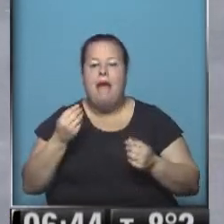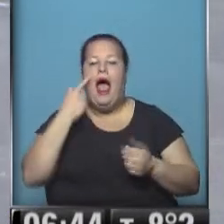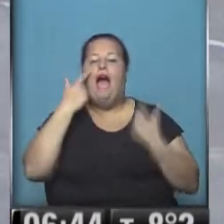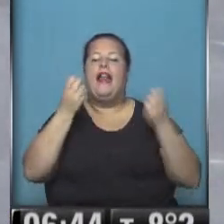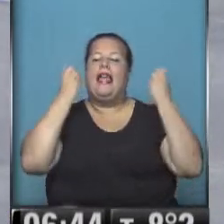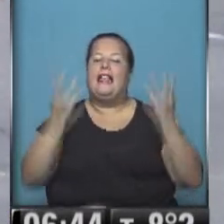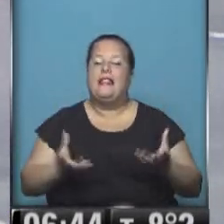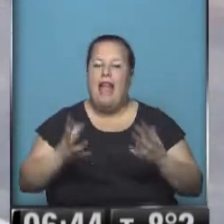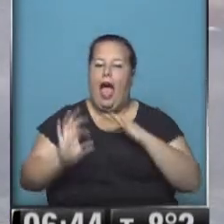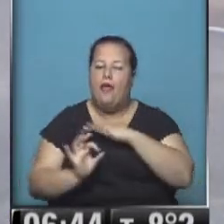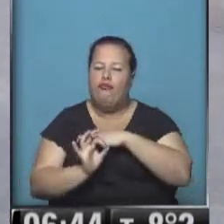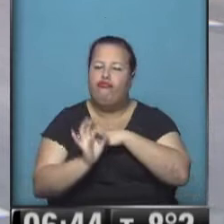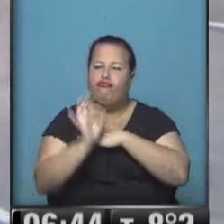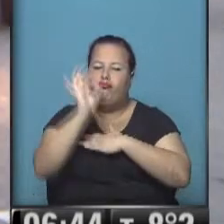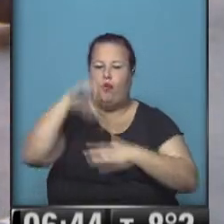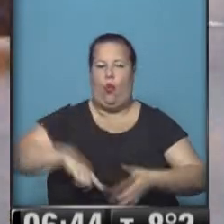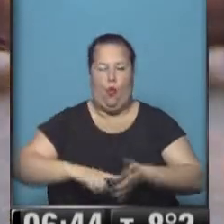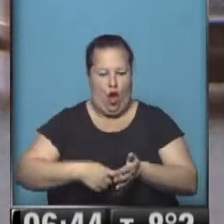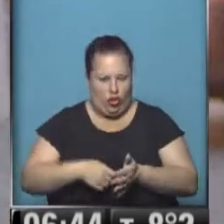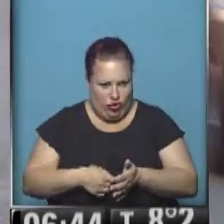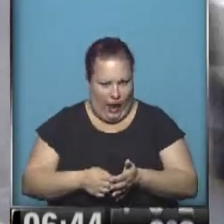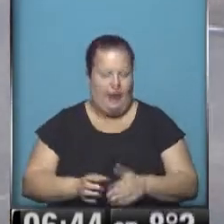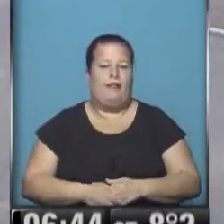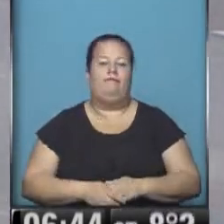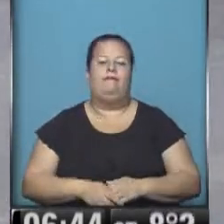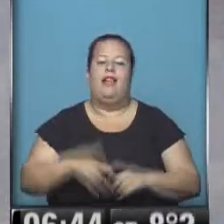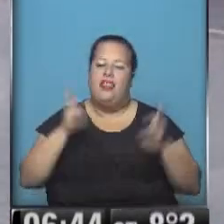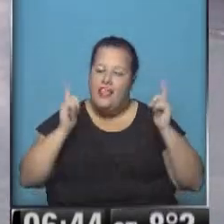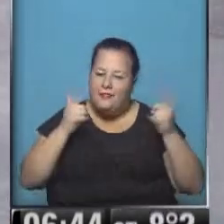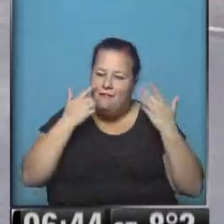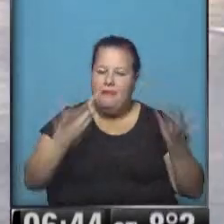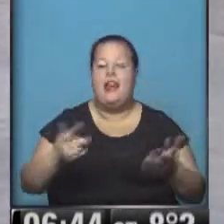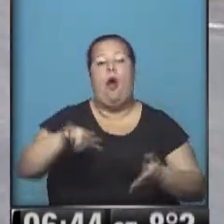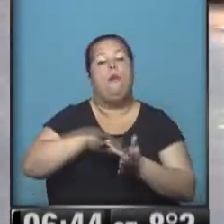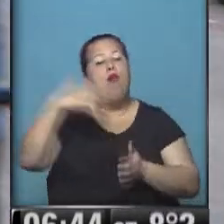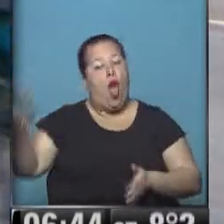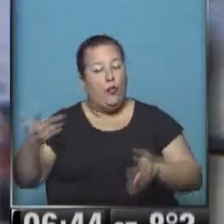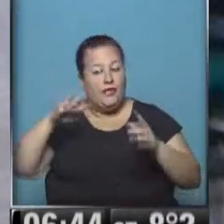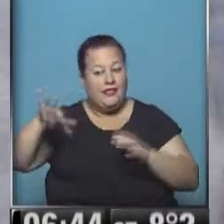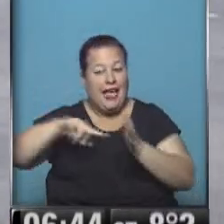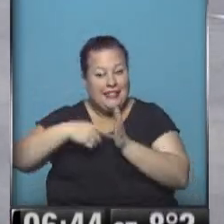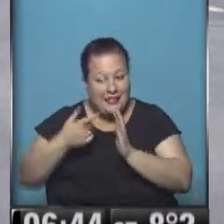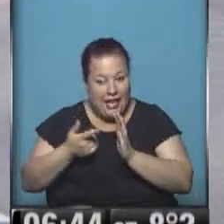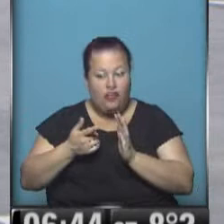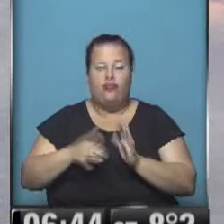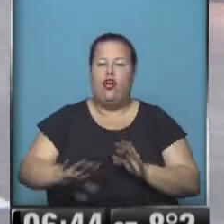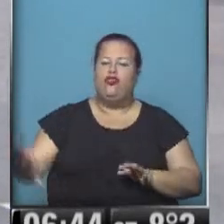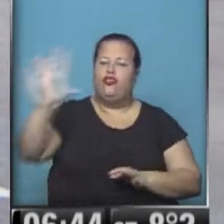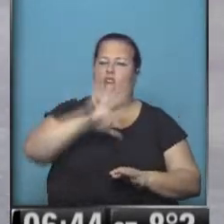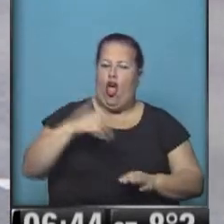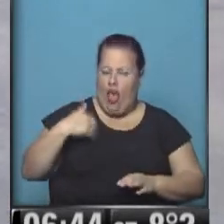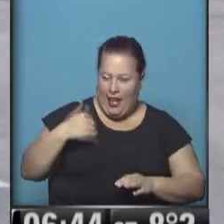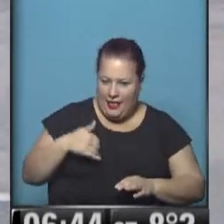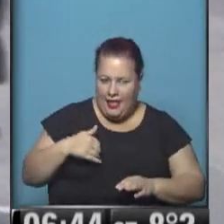ver cómo está saliendo el sol en la ciudad de buenos aires a disfrutarlo y el gran buenos aires- la zona central toda del país